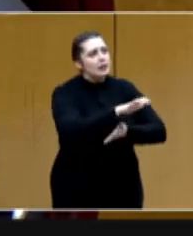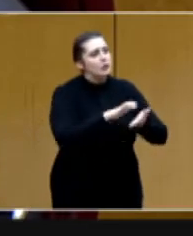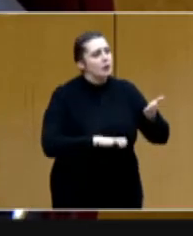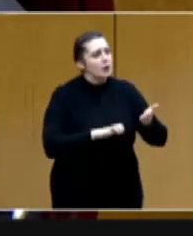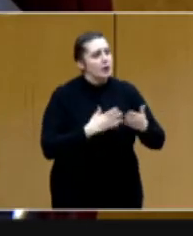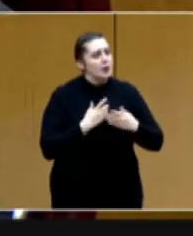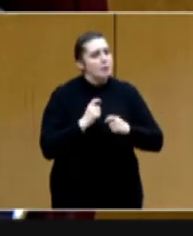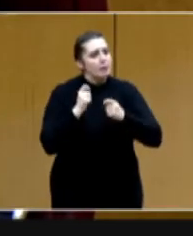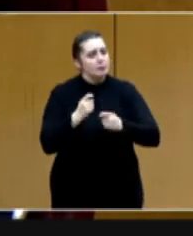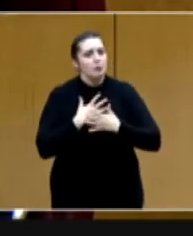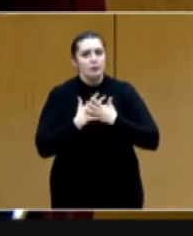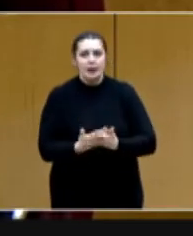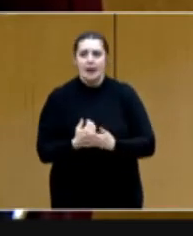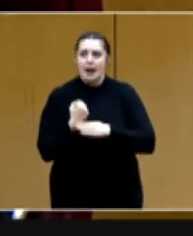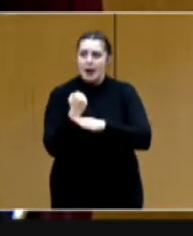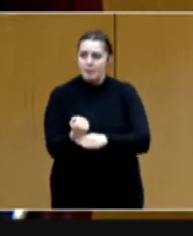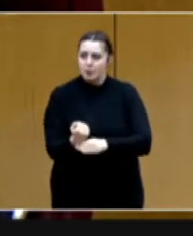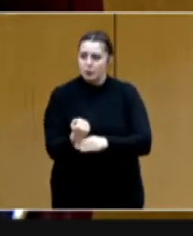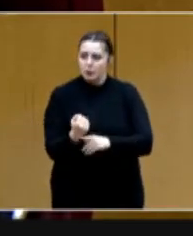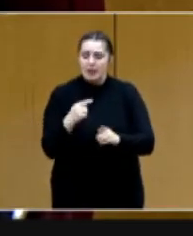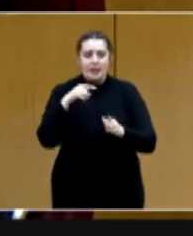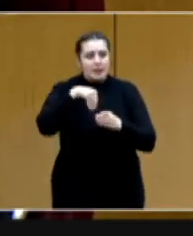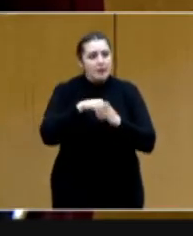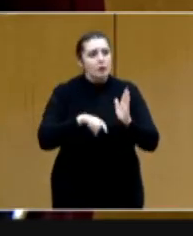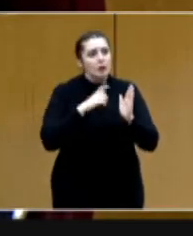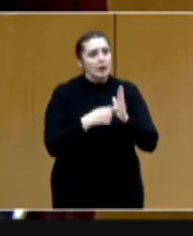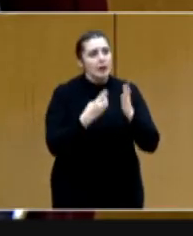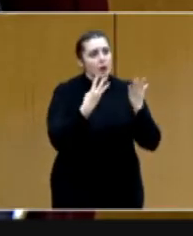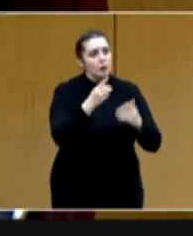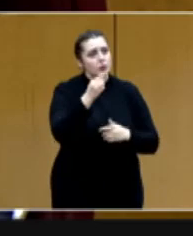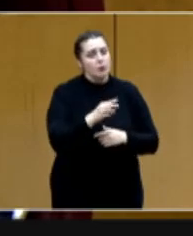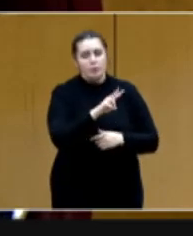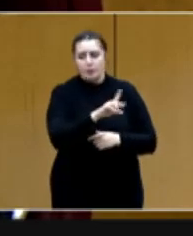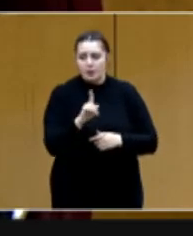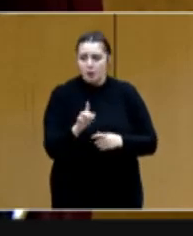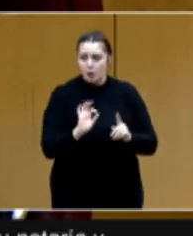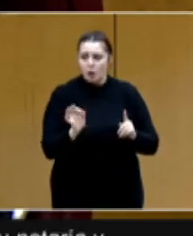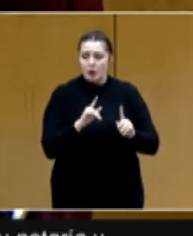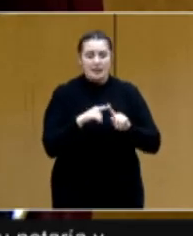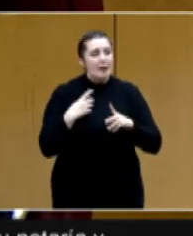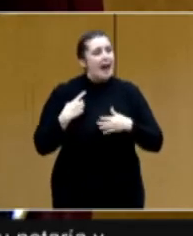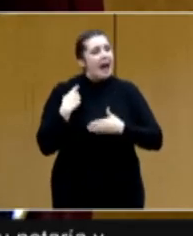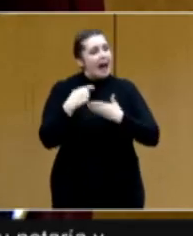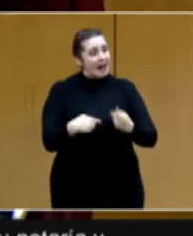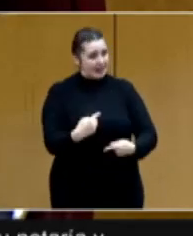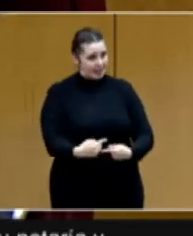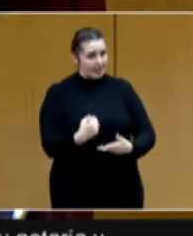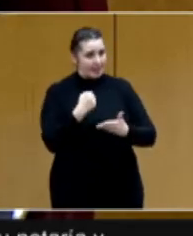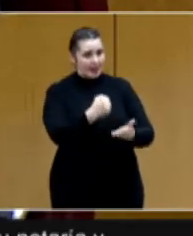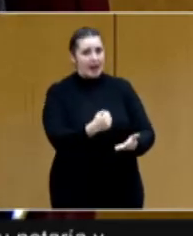apoyos de los previstos el ocho veintiuno o de apoyos en la herencia en las previstas en el 821 los mecanismos